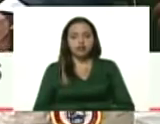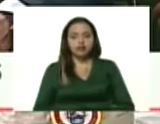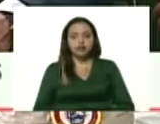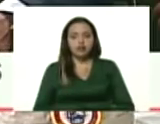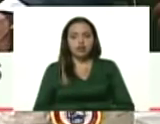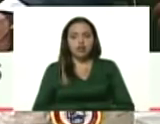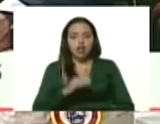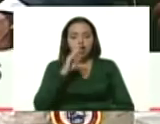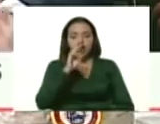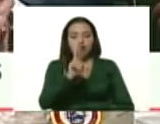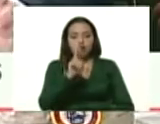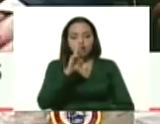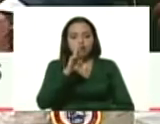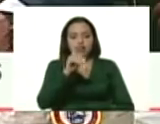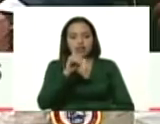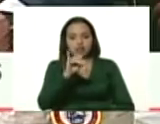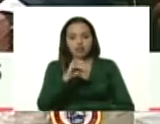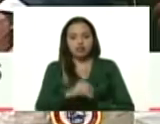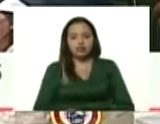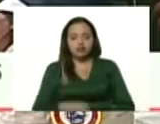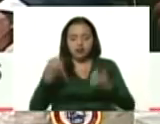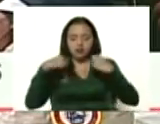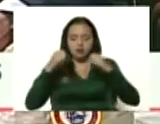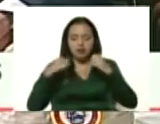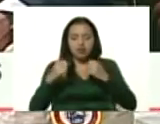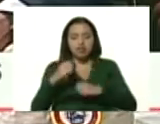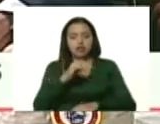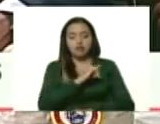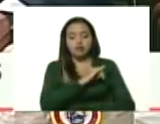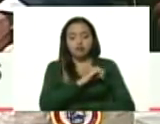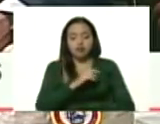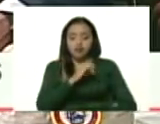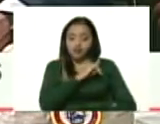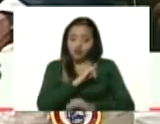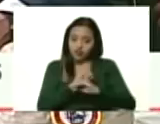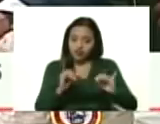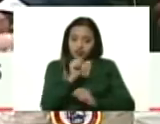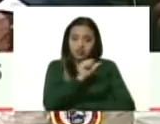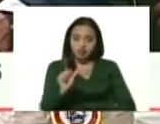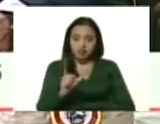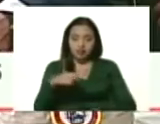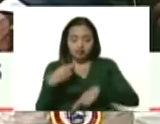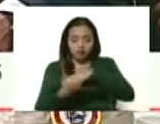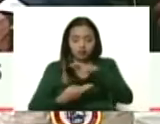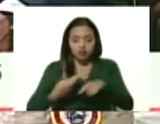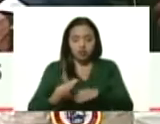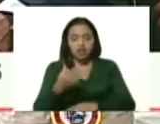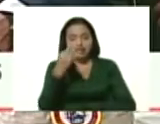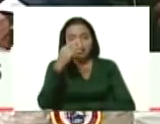UPDI, se entrenan los fines de semana en el método táctico de resistencia revolucionaria, que ya tenemos 3 años